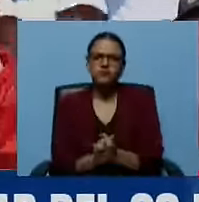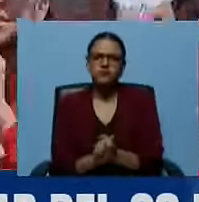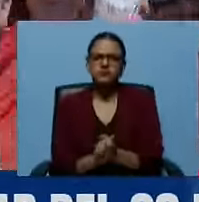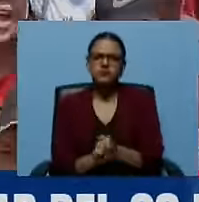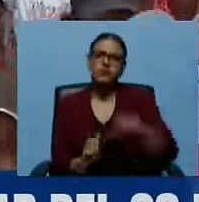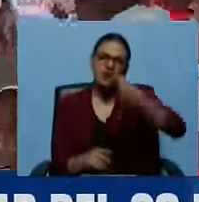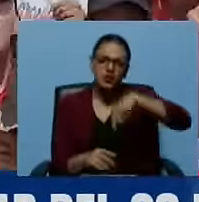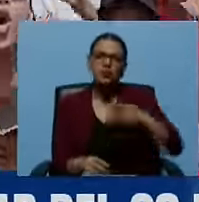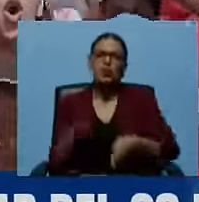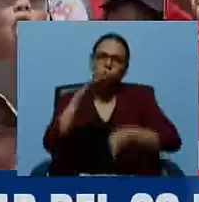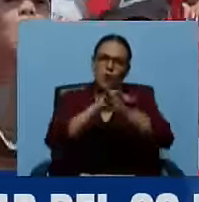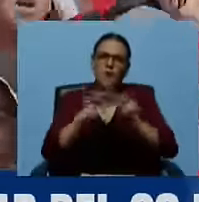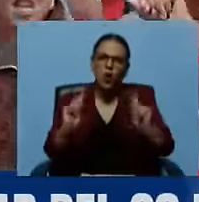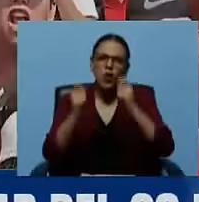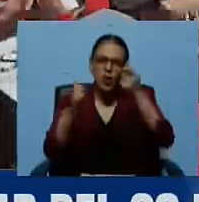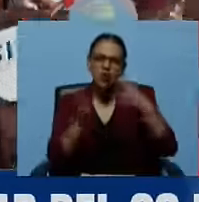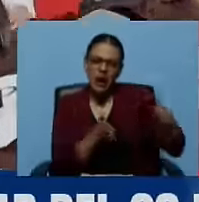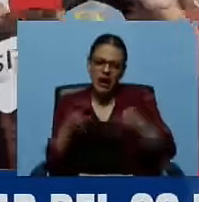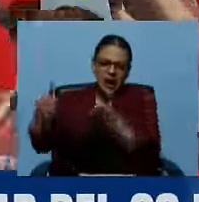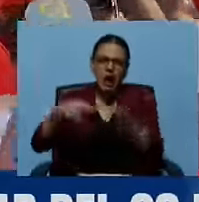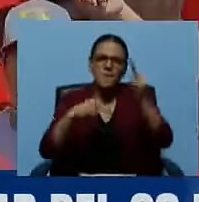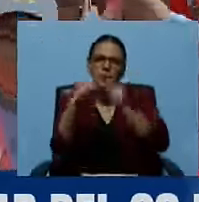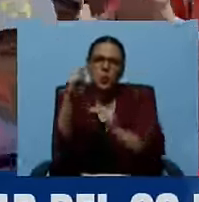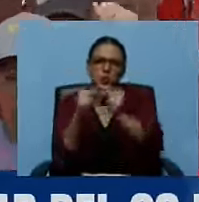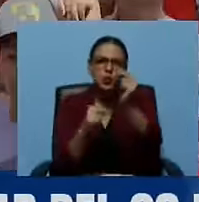Y vamos consolidando el camino